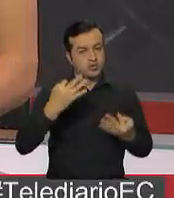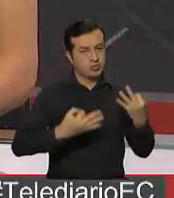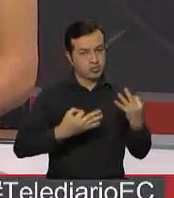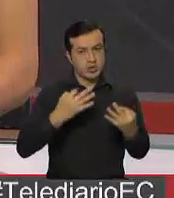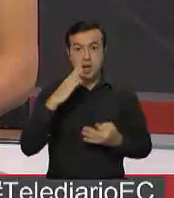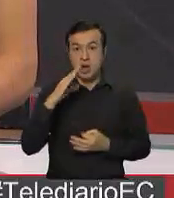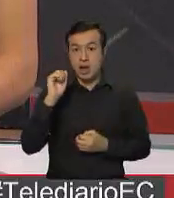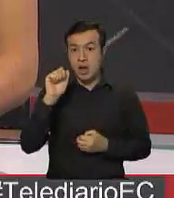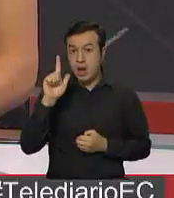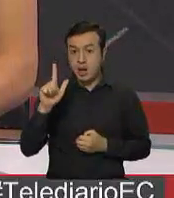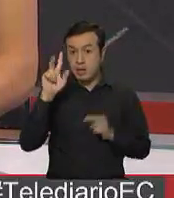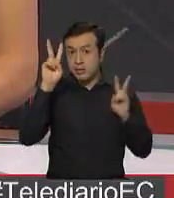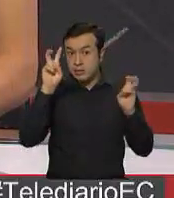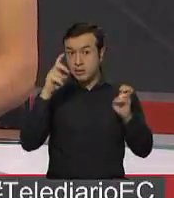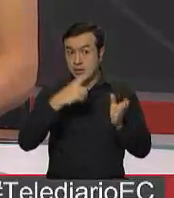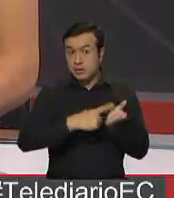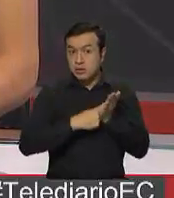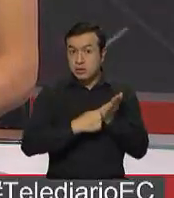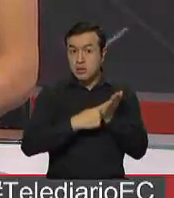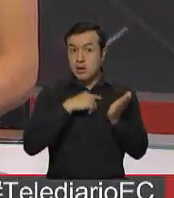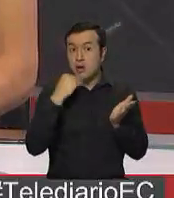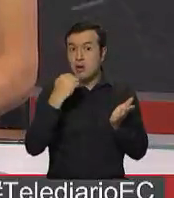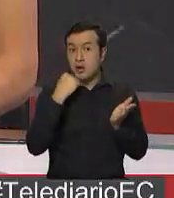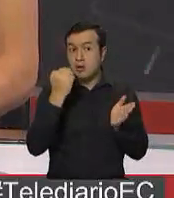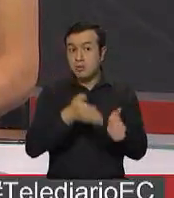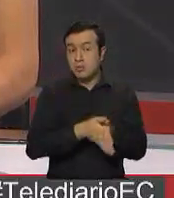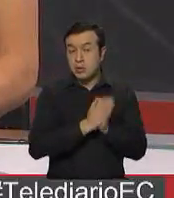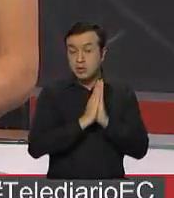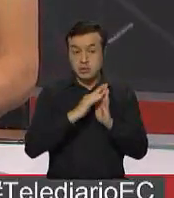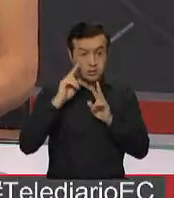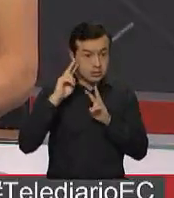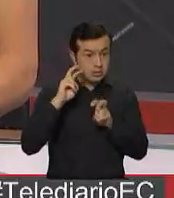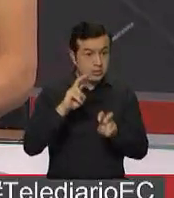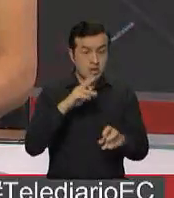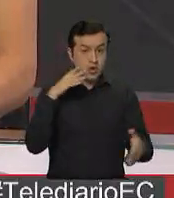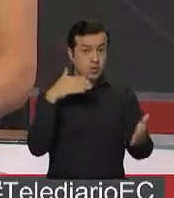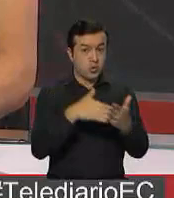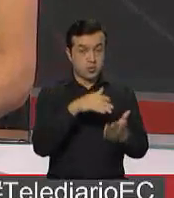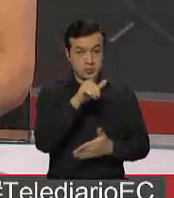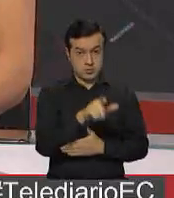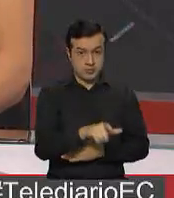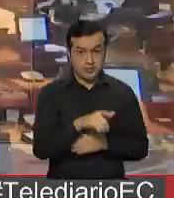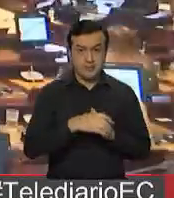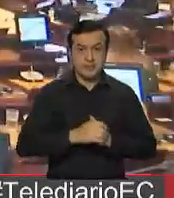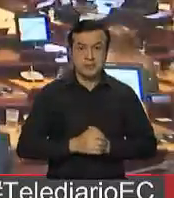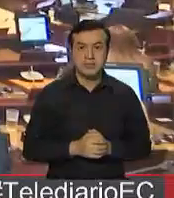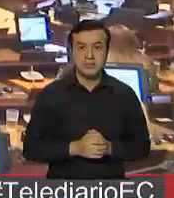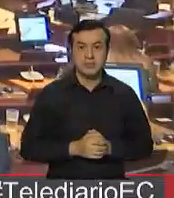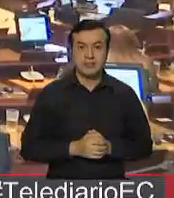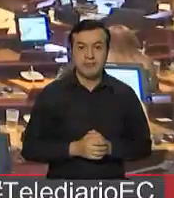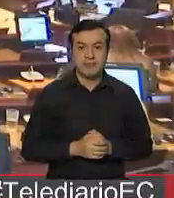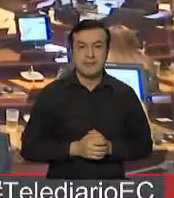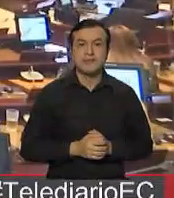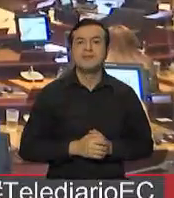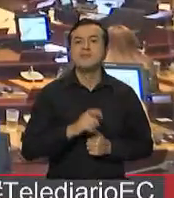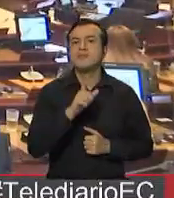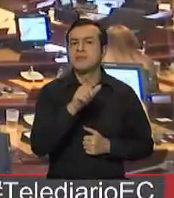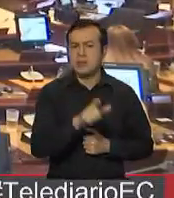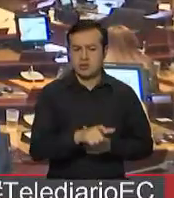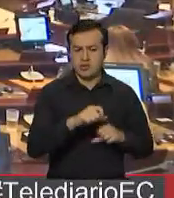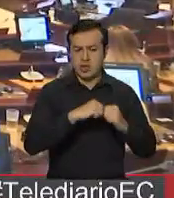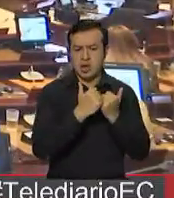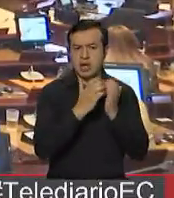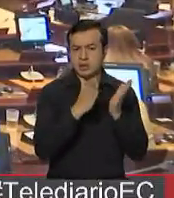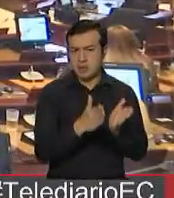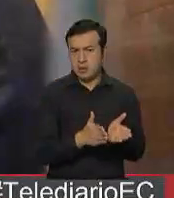Legislatura podrá tratar el tema si se presenta una solicitud de investigación en su contra. Su condición de asambleísta le